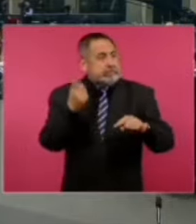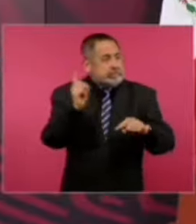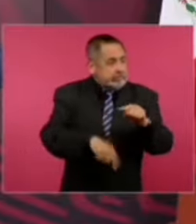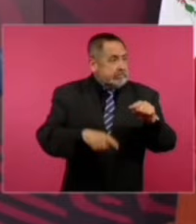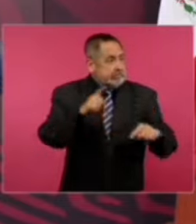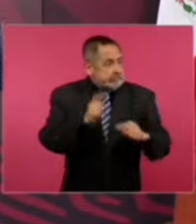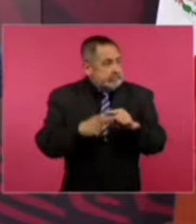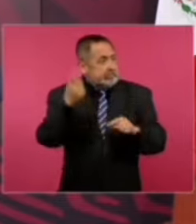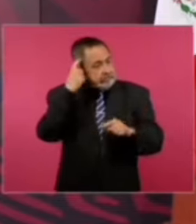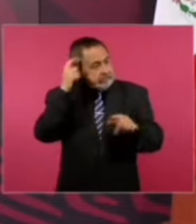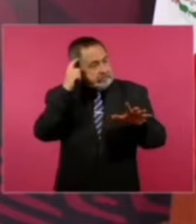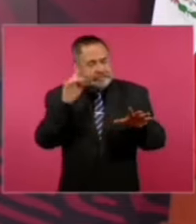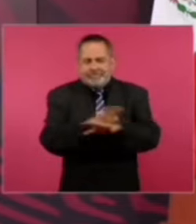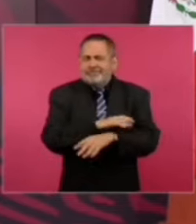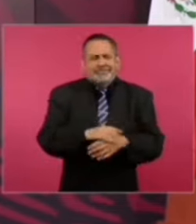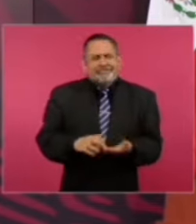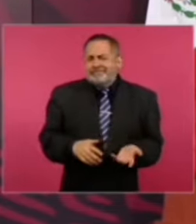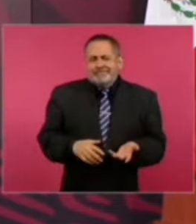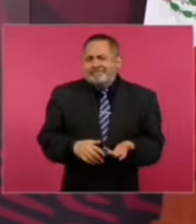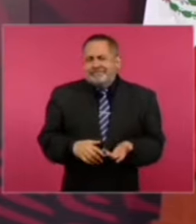A quienes ya tienen